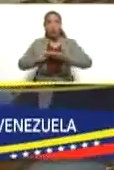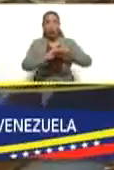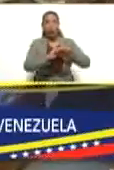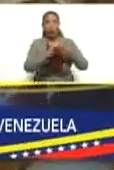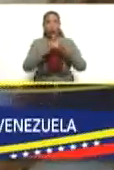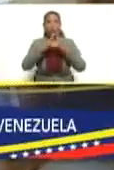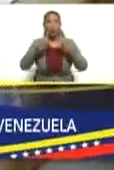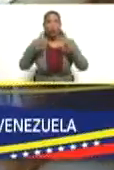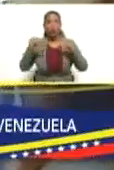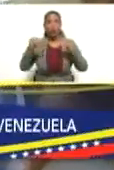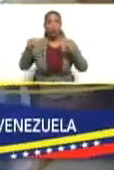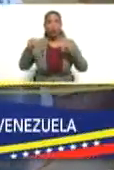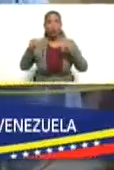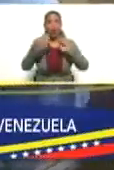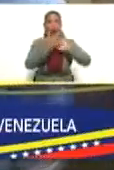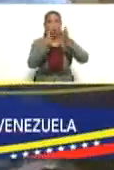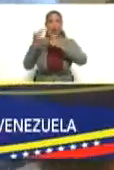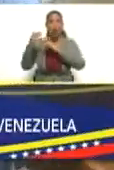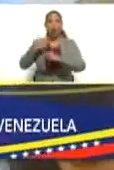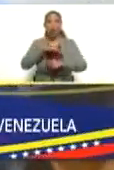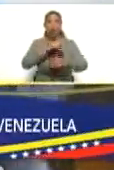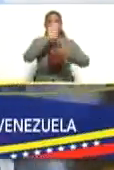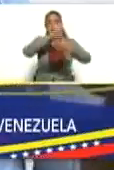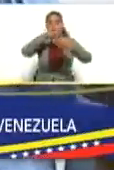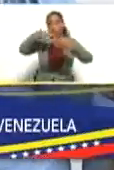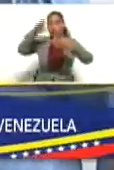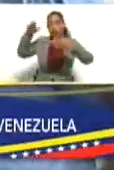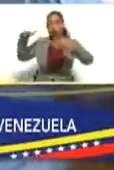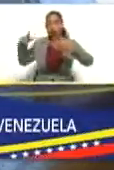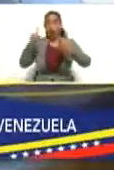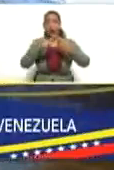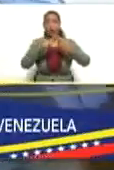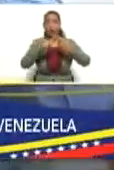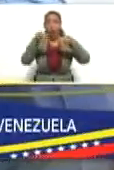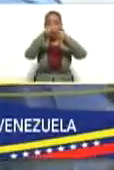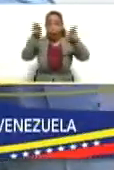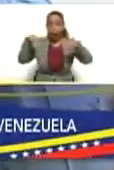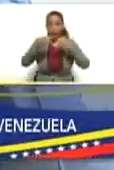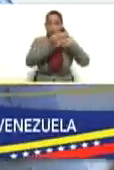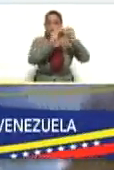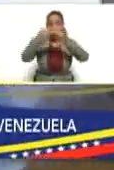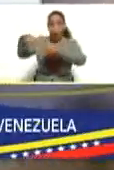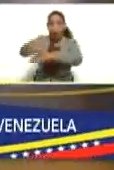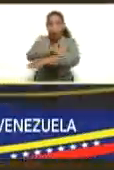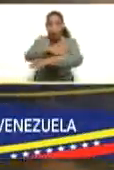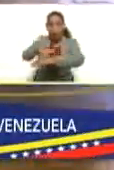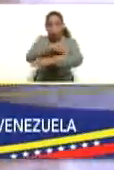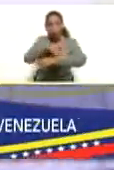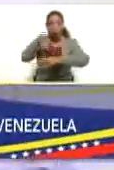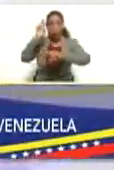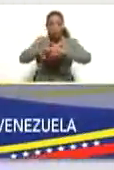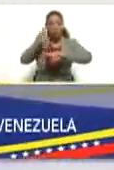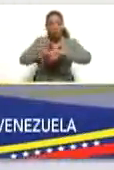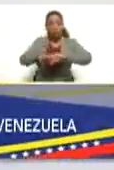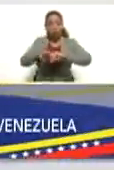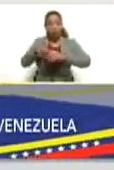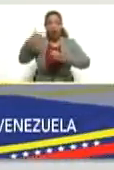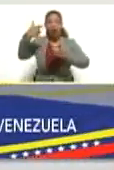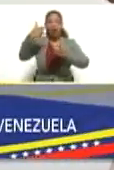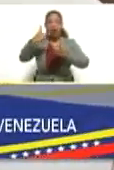el urbanismo. Lo hemos pintado, le hemos arreglado las canchas, hemos asfaltado. Hemos colocado gas